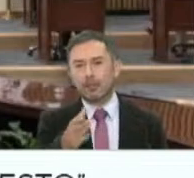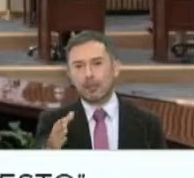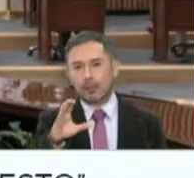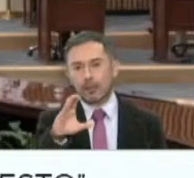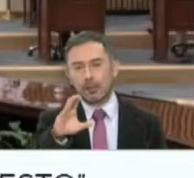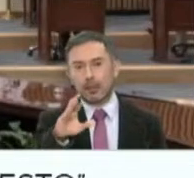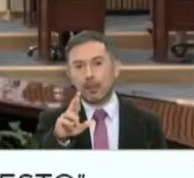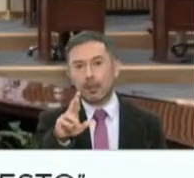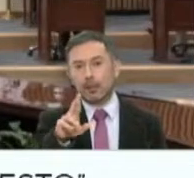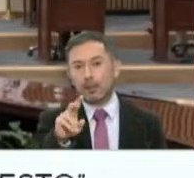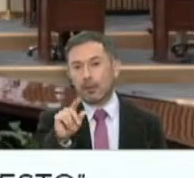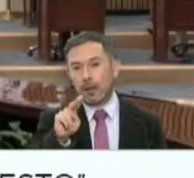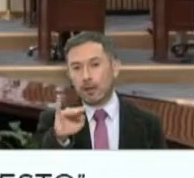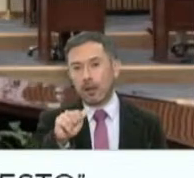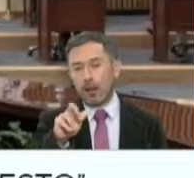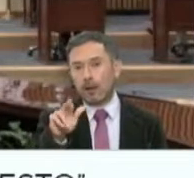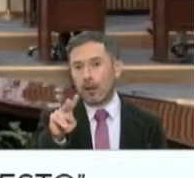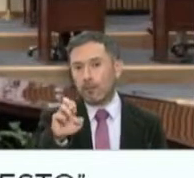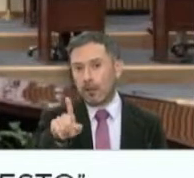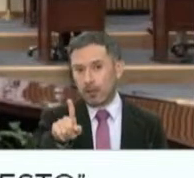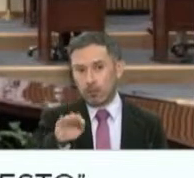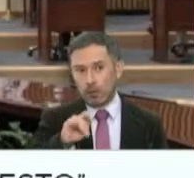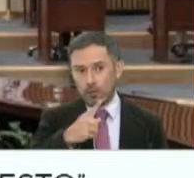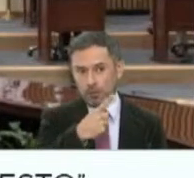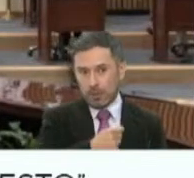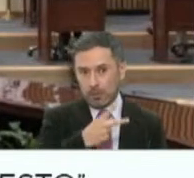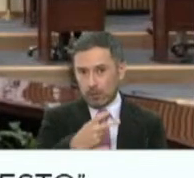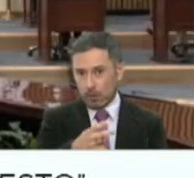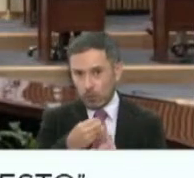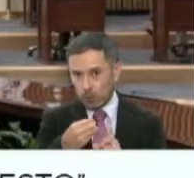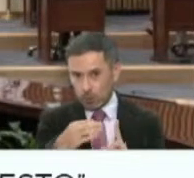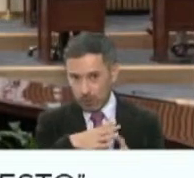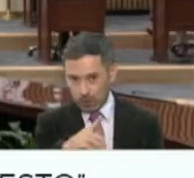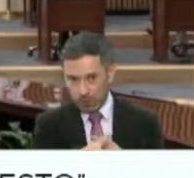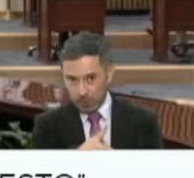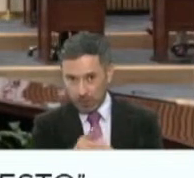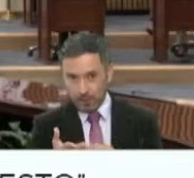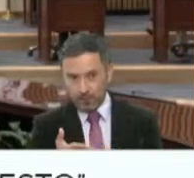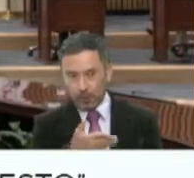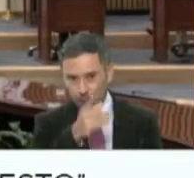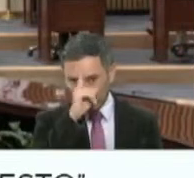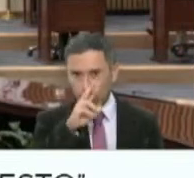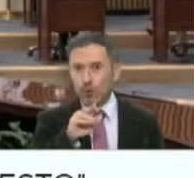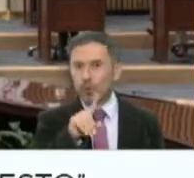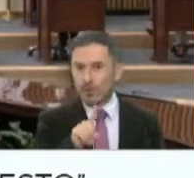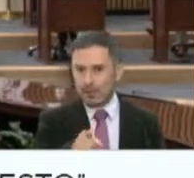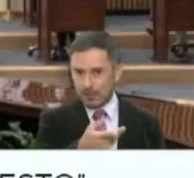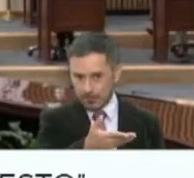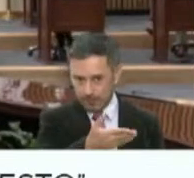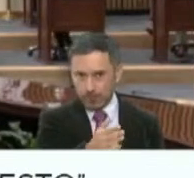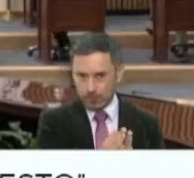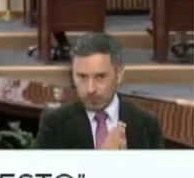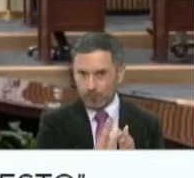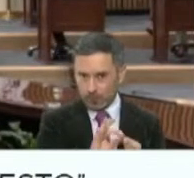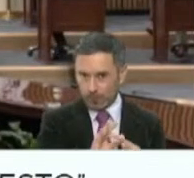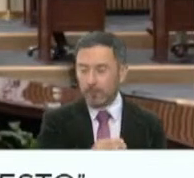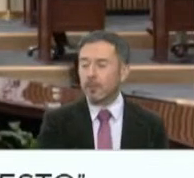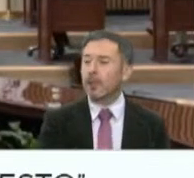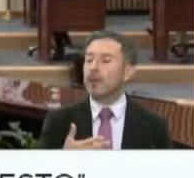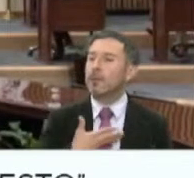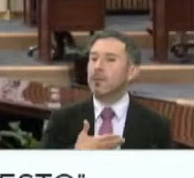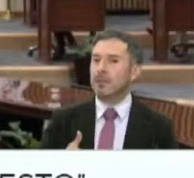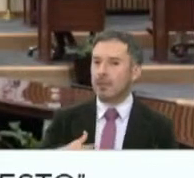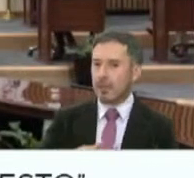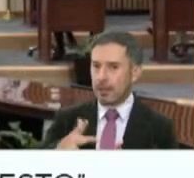ese número de casillas, los estudios técnicos y estudios financieros del INE dicen que requiere 3.800 millones de pesos. La